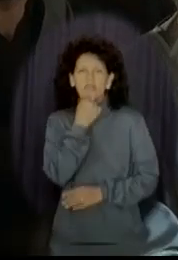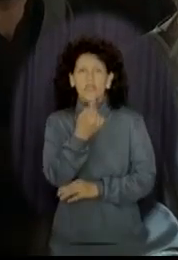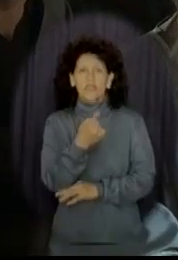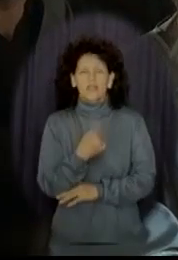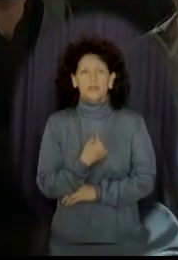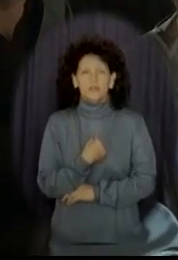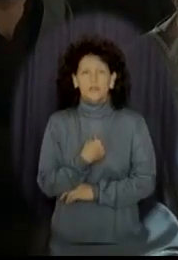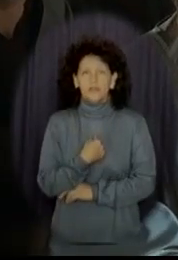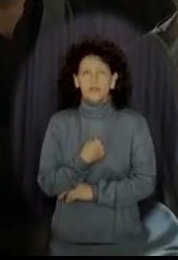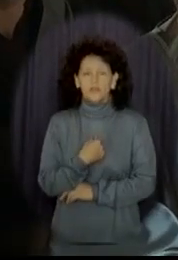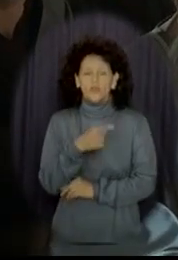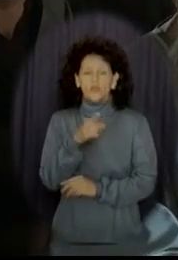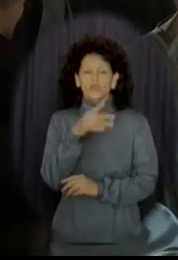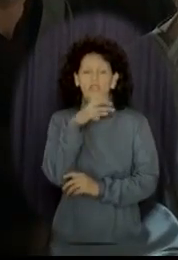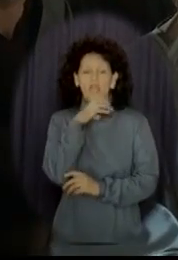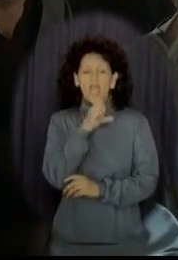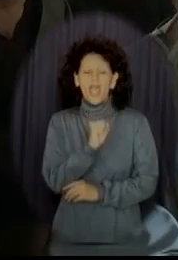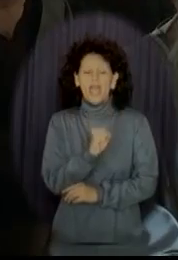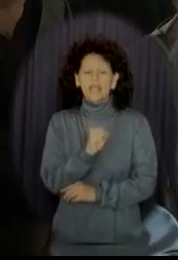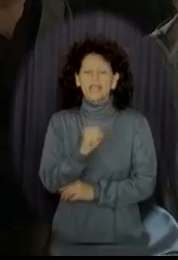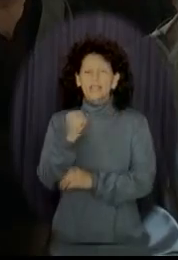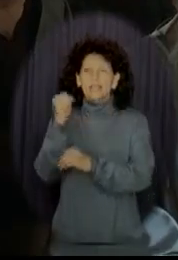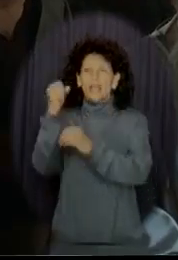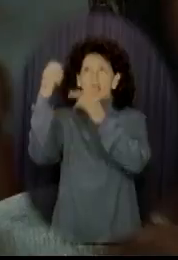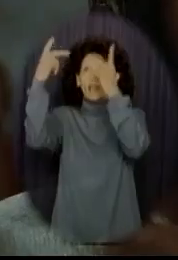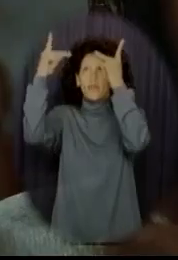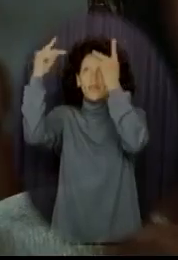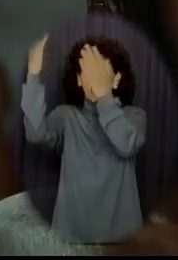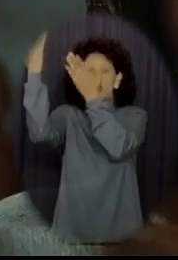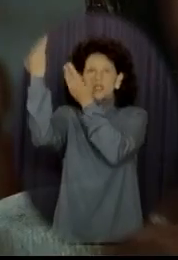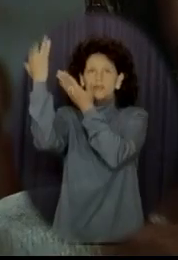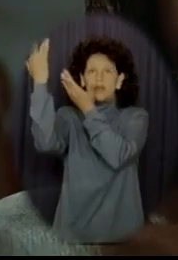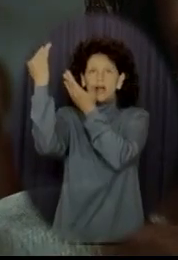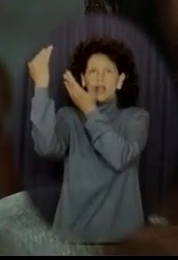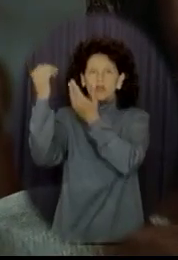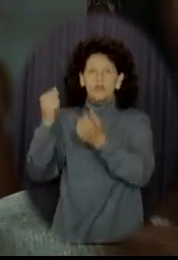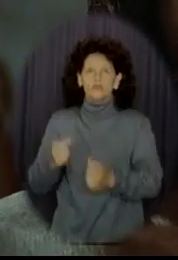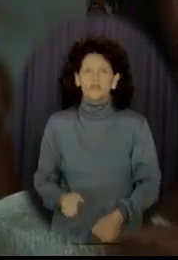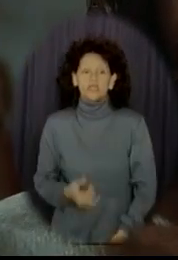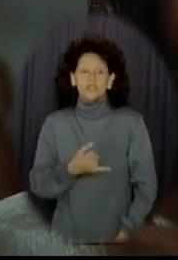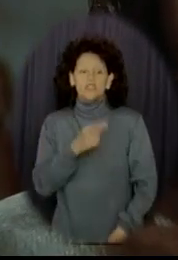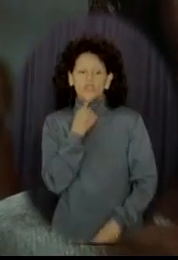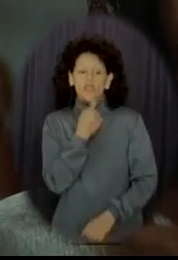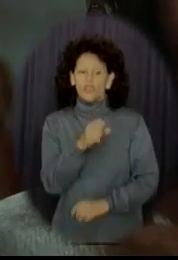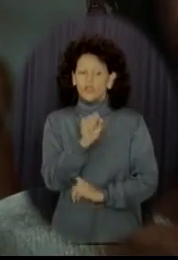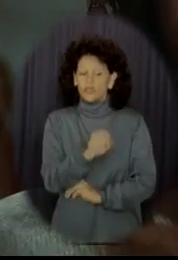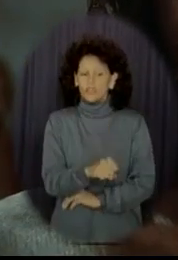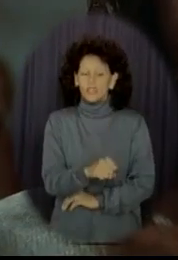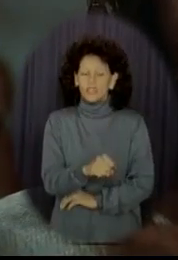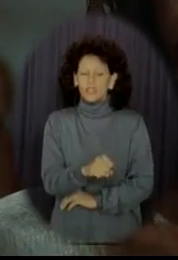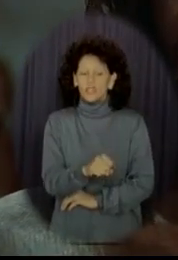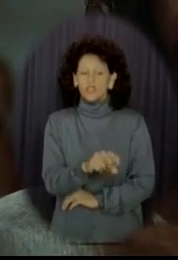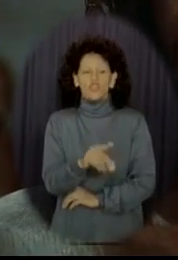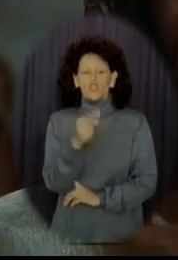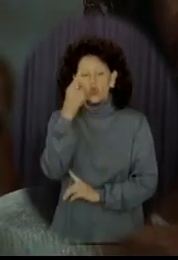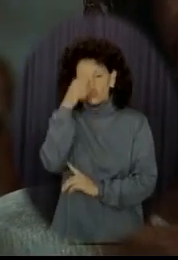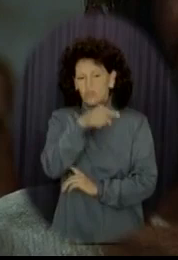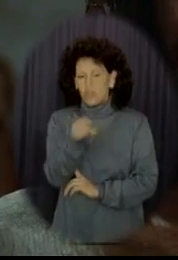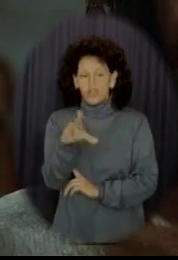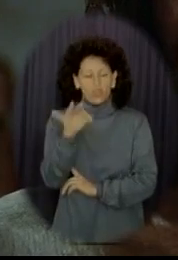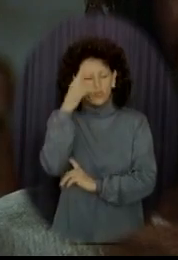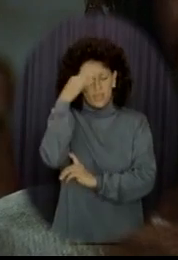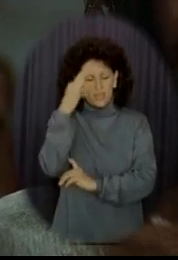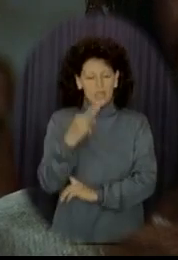Dinos, ¿eres tú el Mesías? Si les digo que sí, no van a